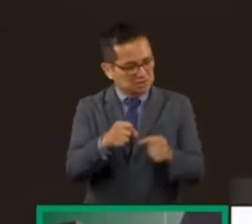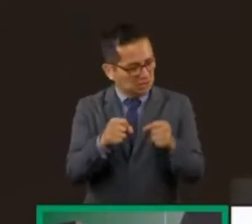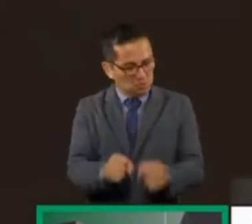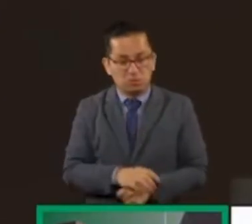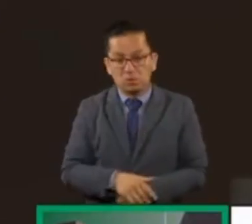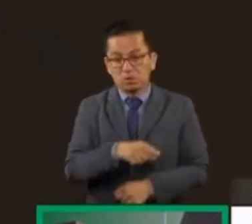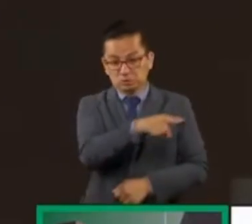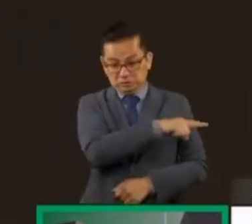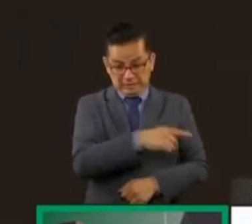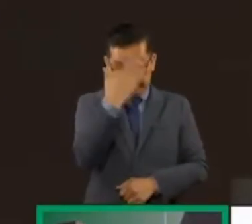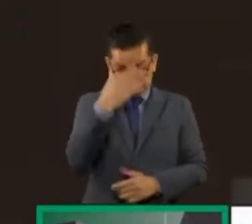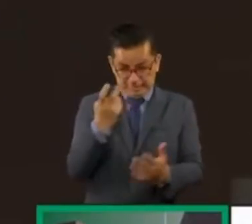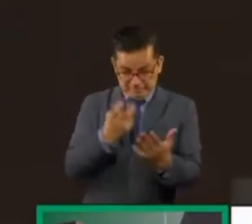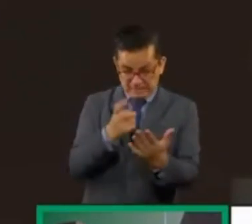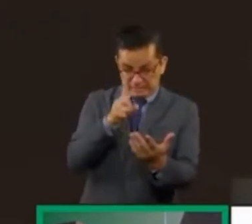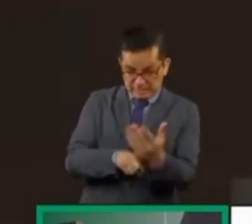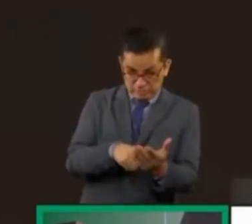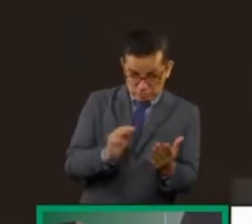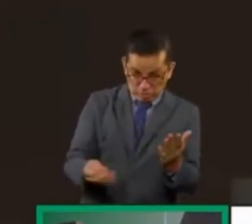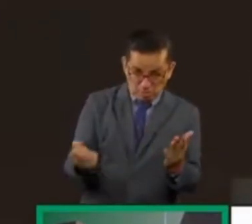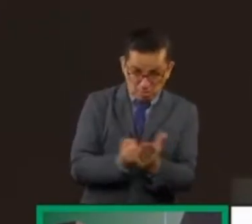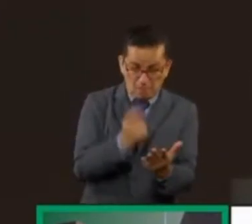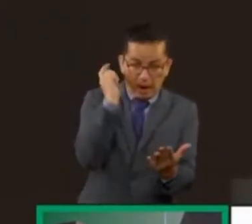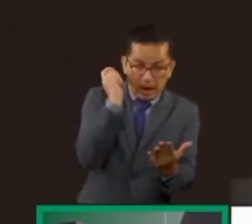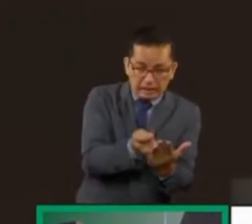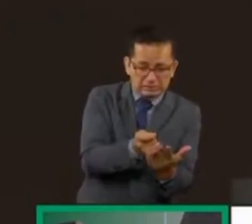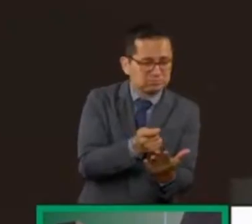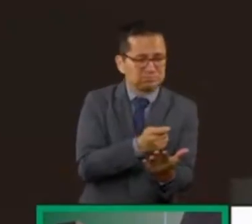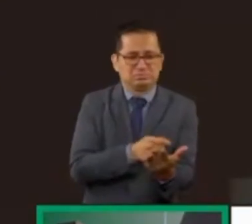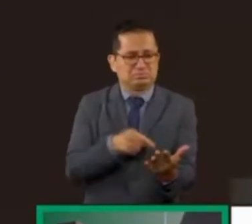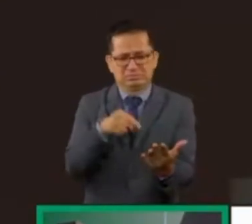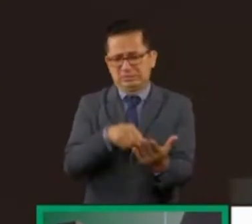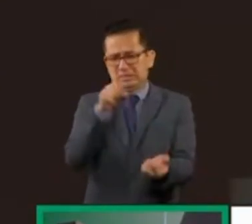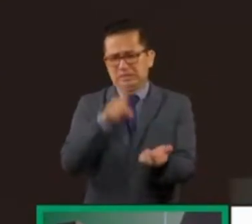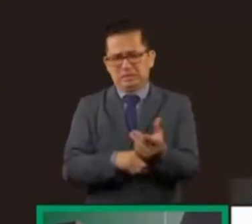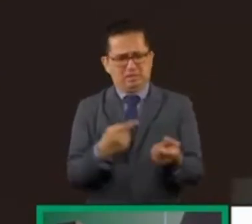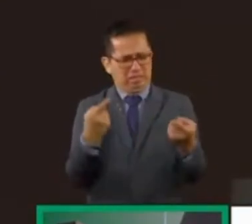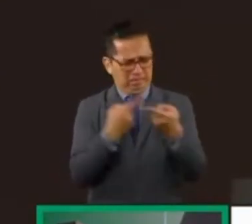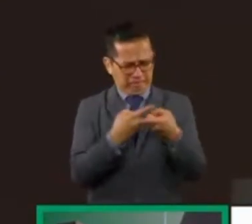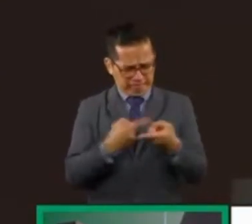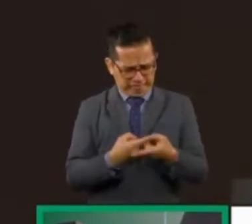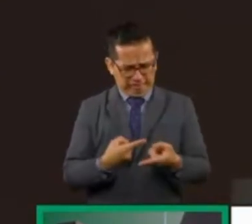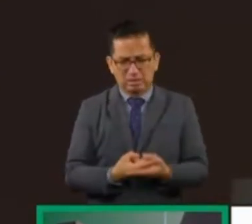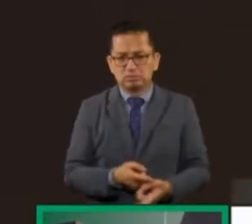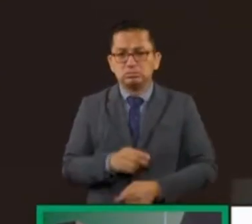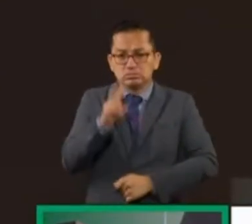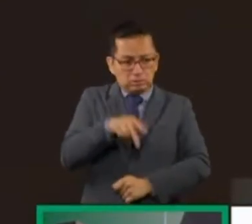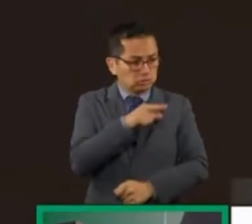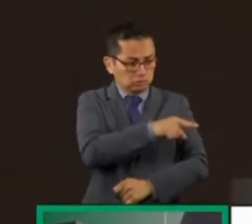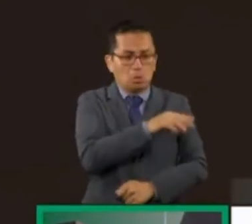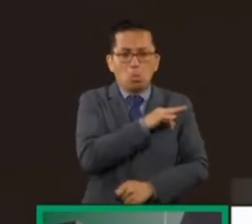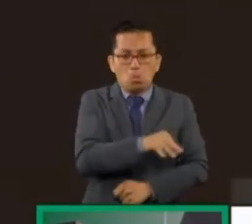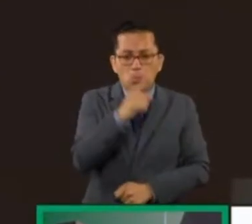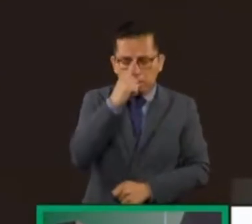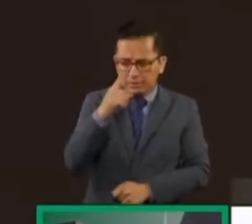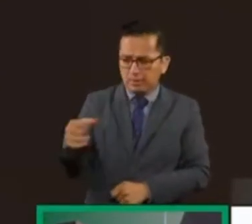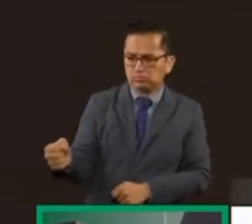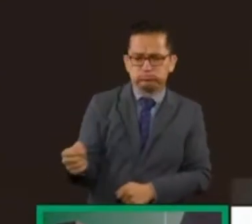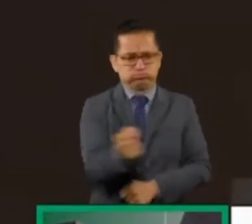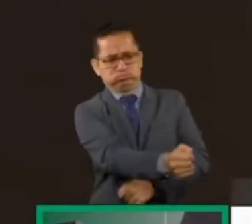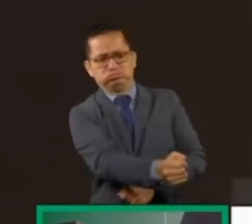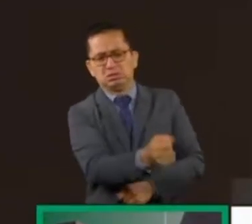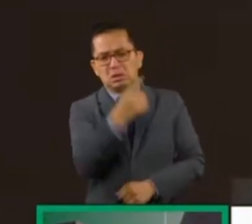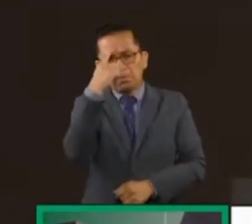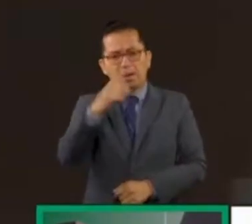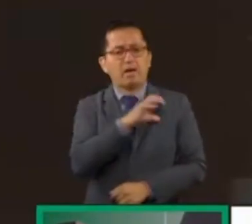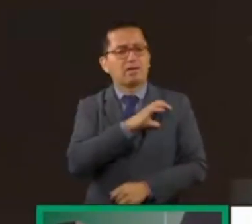aprobando. Hay contradicciones, facultades hasta para ordenarles, incluso que sean candidatos de elección popular. Eso lo van a poder